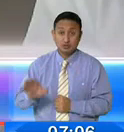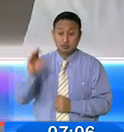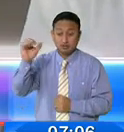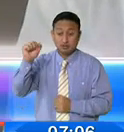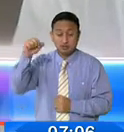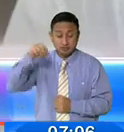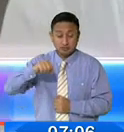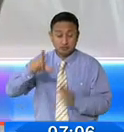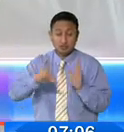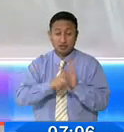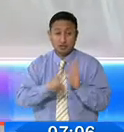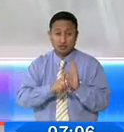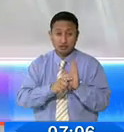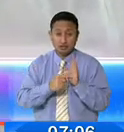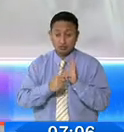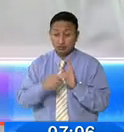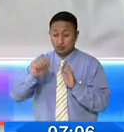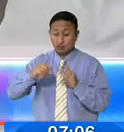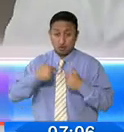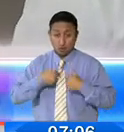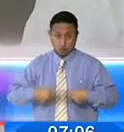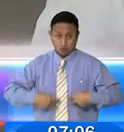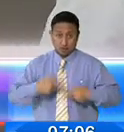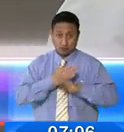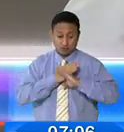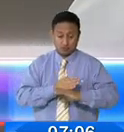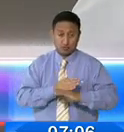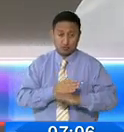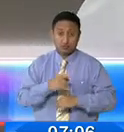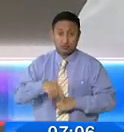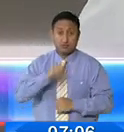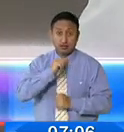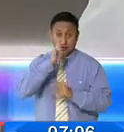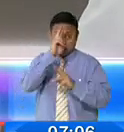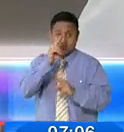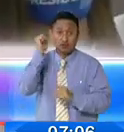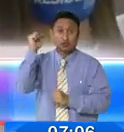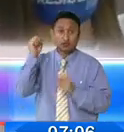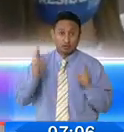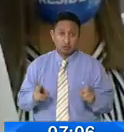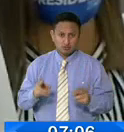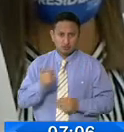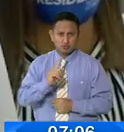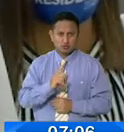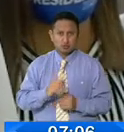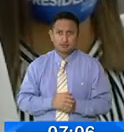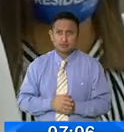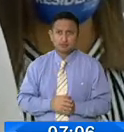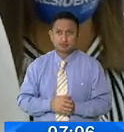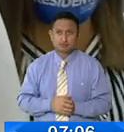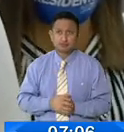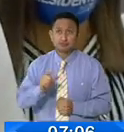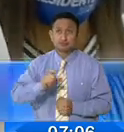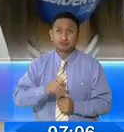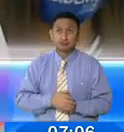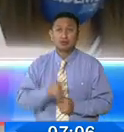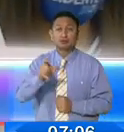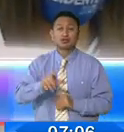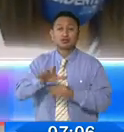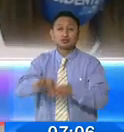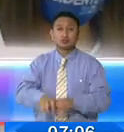ley a defender su vida. Y que no se diga que eso es irrespetar los derechos humanos. Que debemos permitir que el agricultor, el